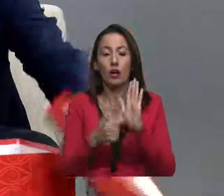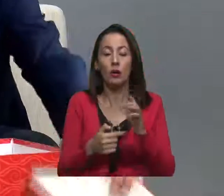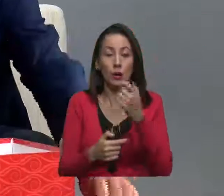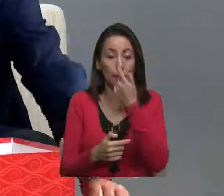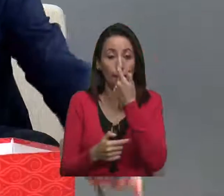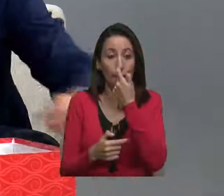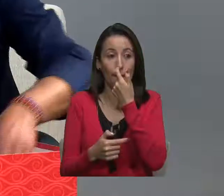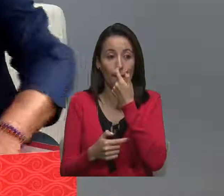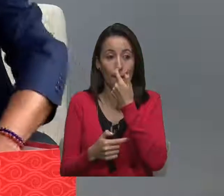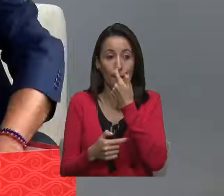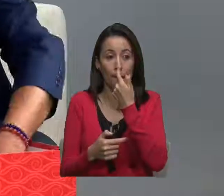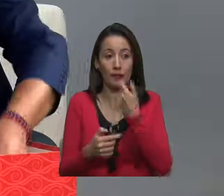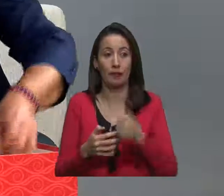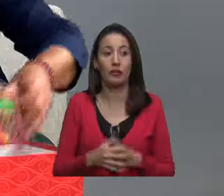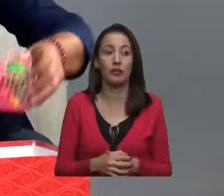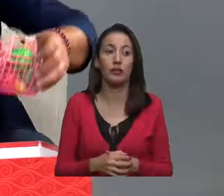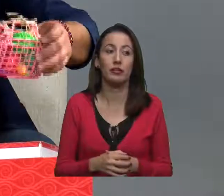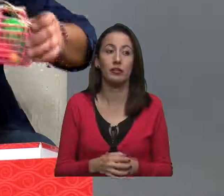ahí